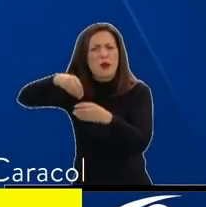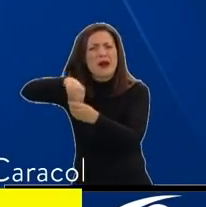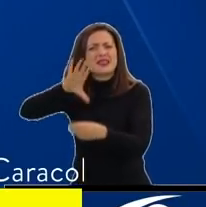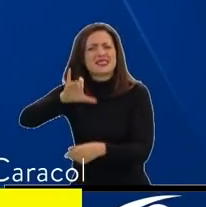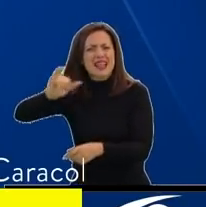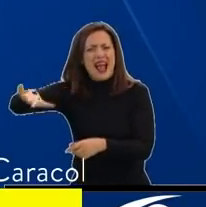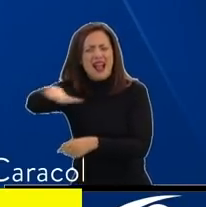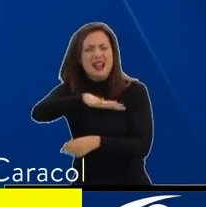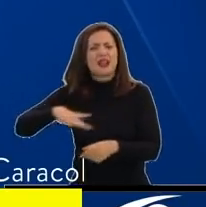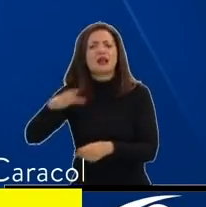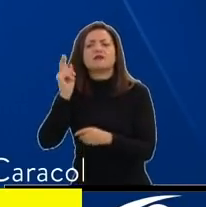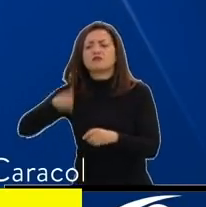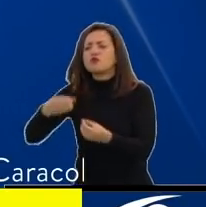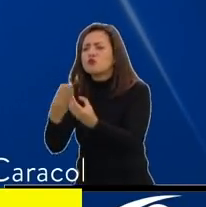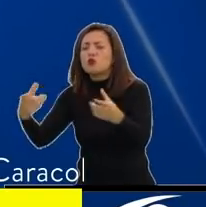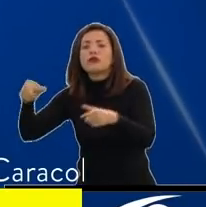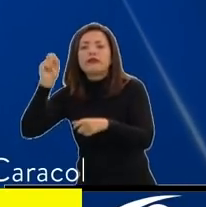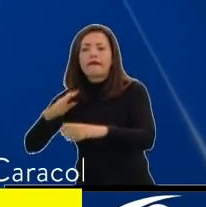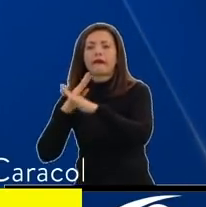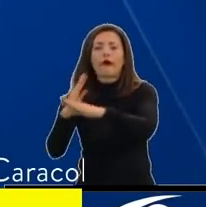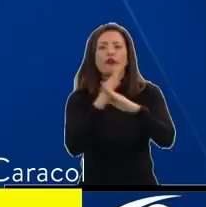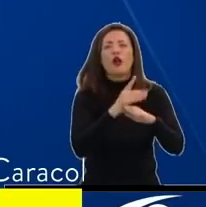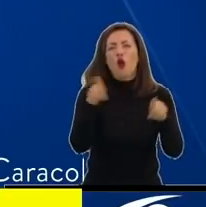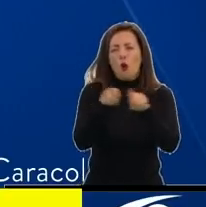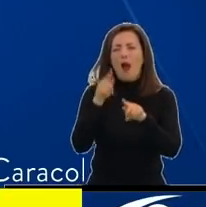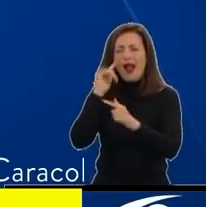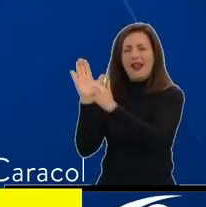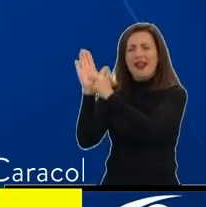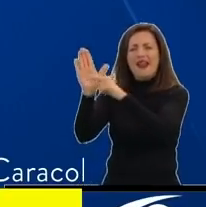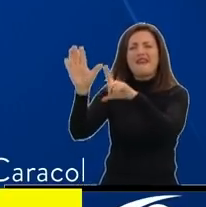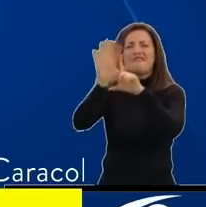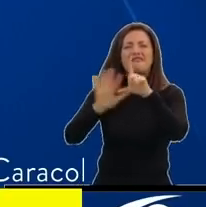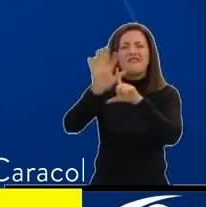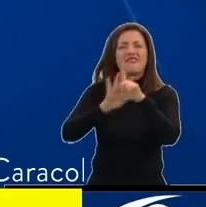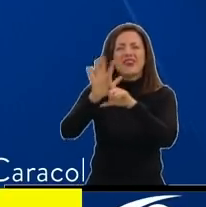controles como los que se ve en este video aficionado y donde las agresiones son constantes.